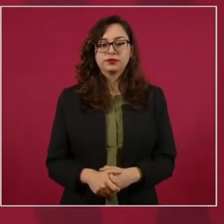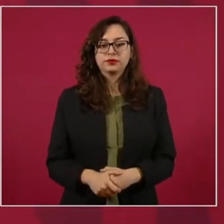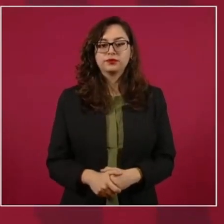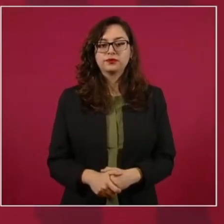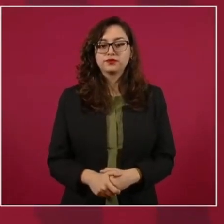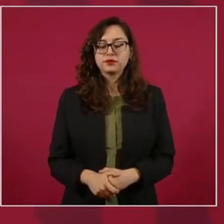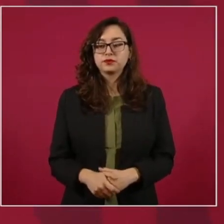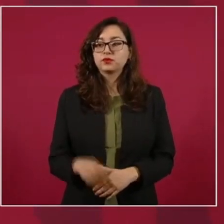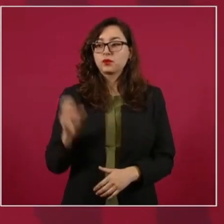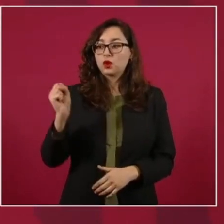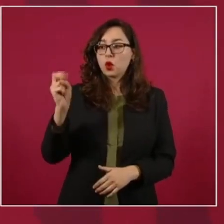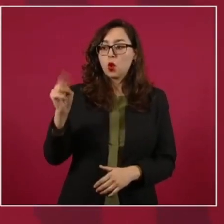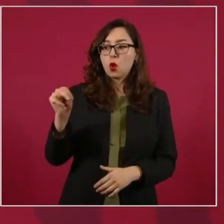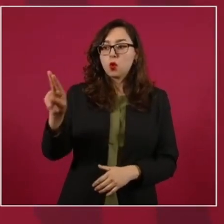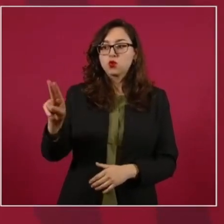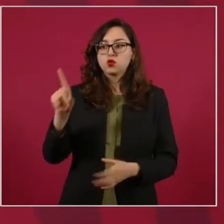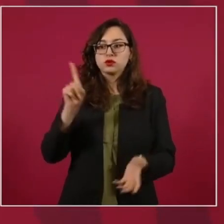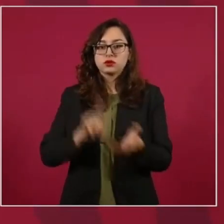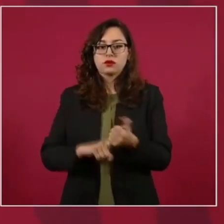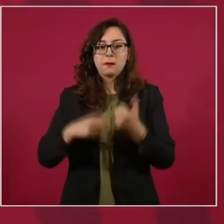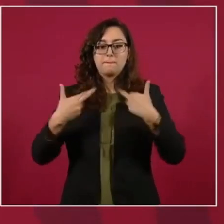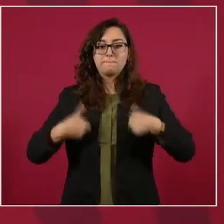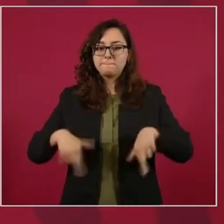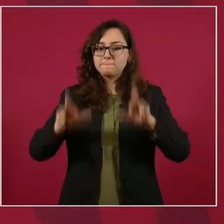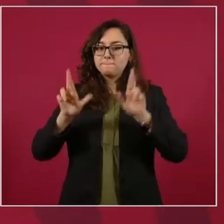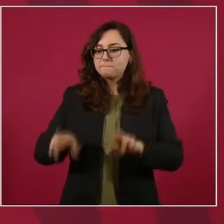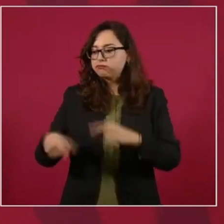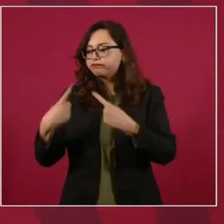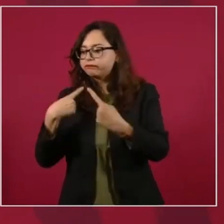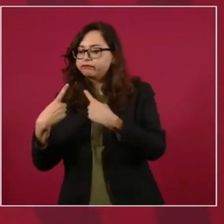sus representantes. El doctor